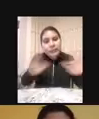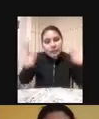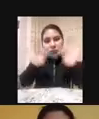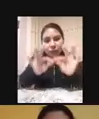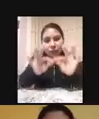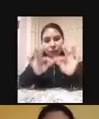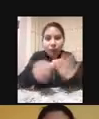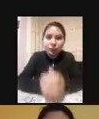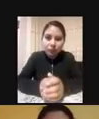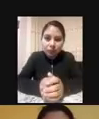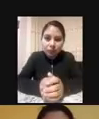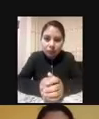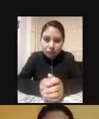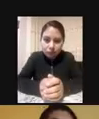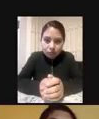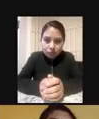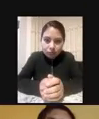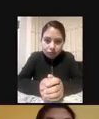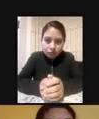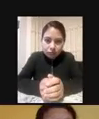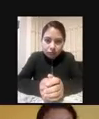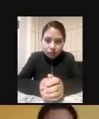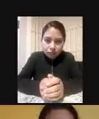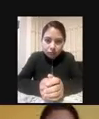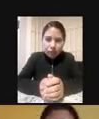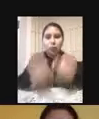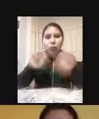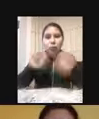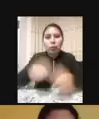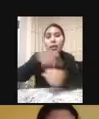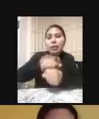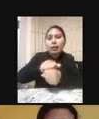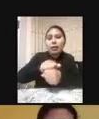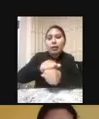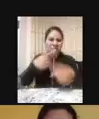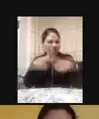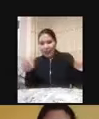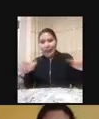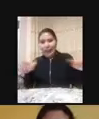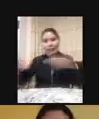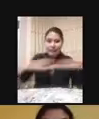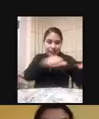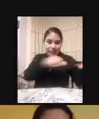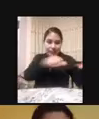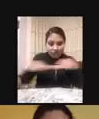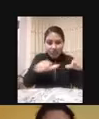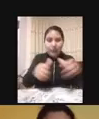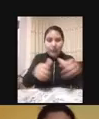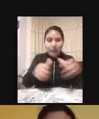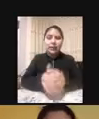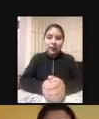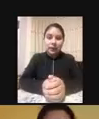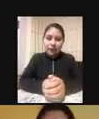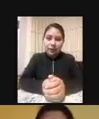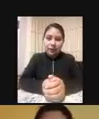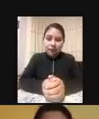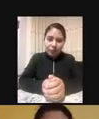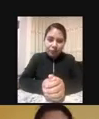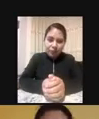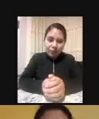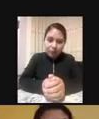desarrollo podamos trabajar distintas actividades. Por ejemplo, en las imágenes estamos viendo un pequeñito que